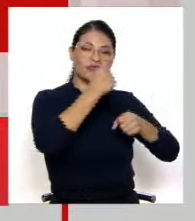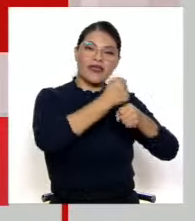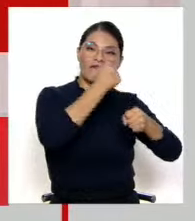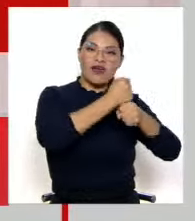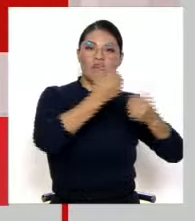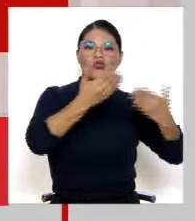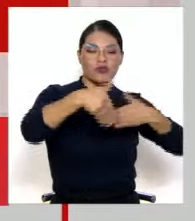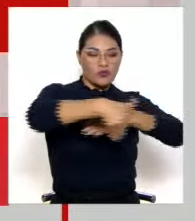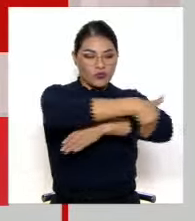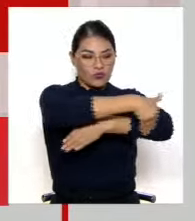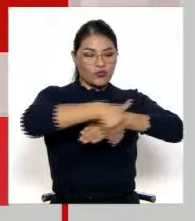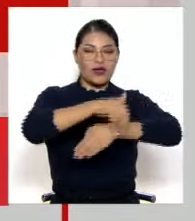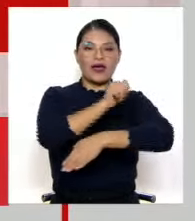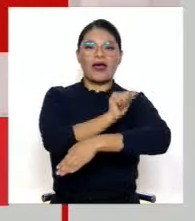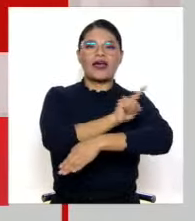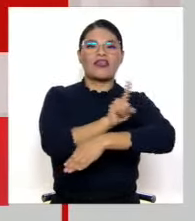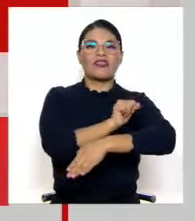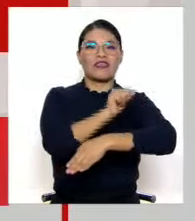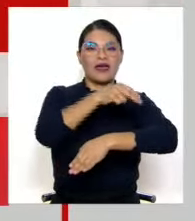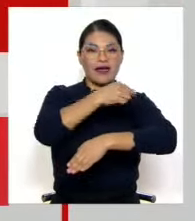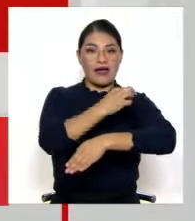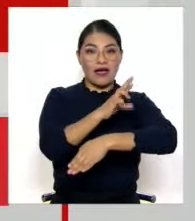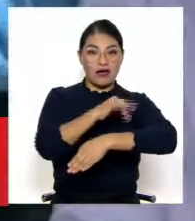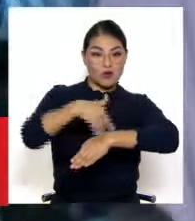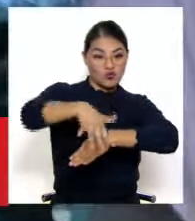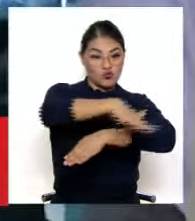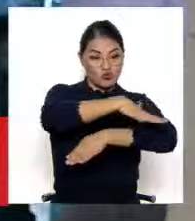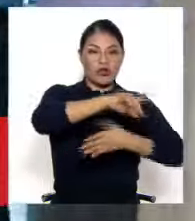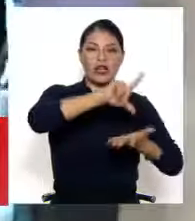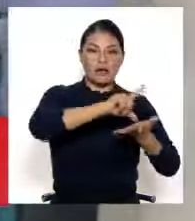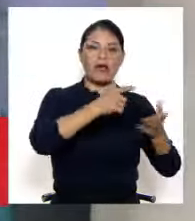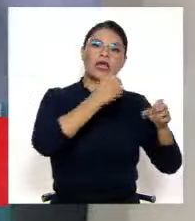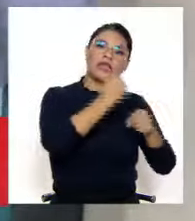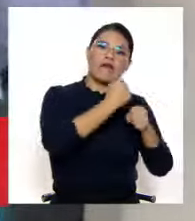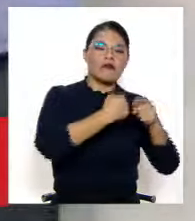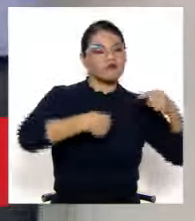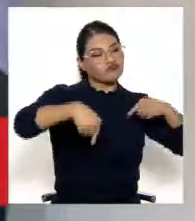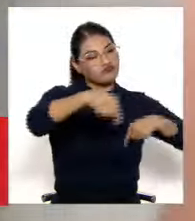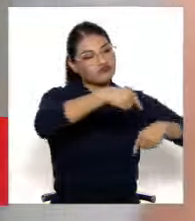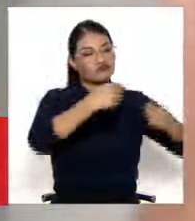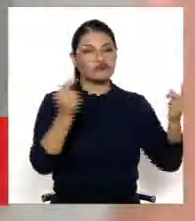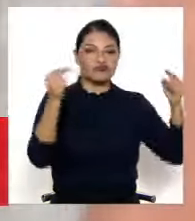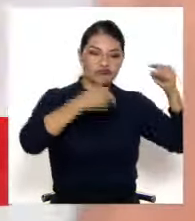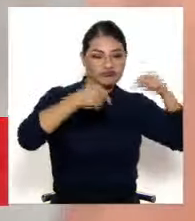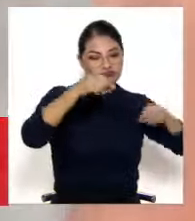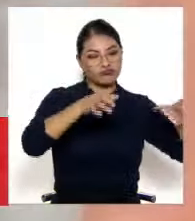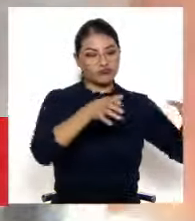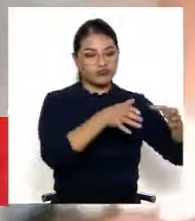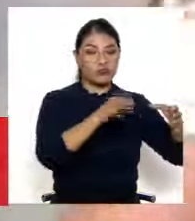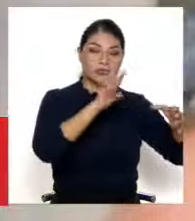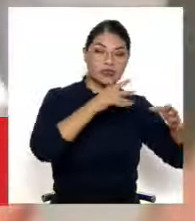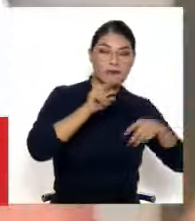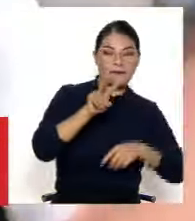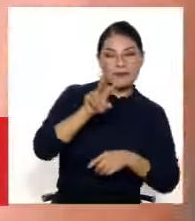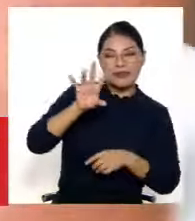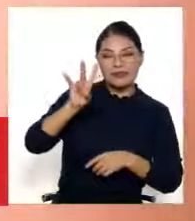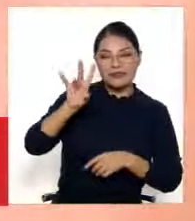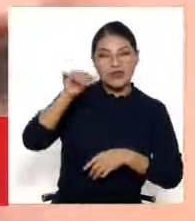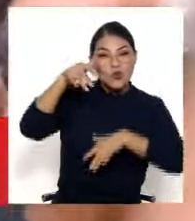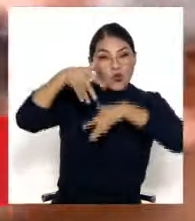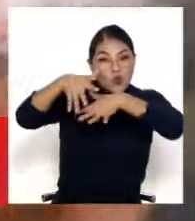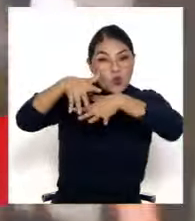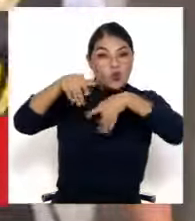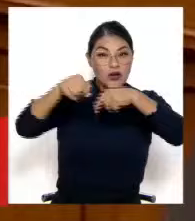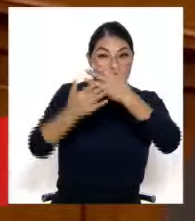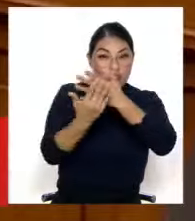cuadra cu del Girón azángaro en el cercado de Lima el miércoles 27 de Julio en horas de la noche Se conoció que una